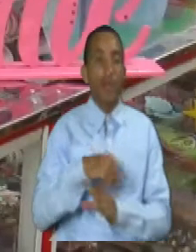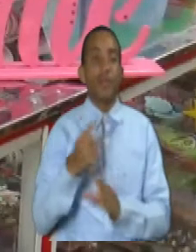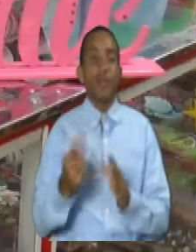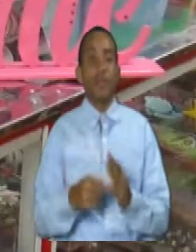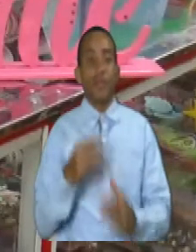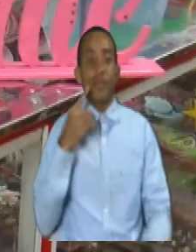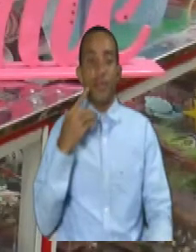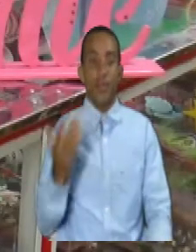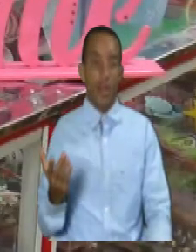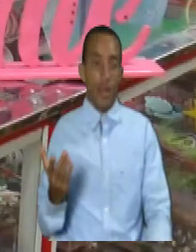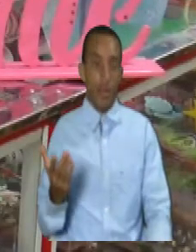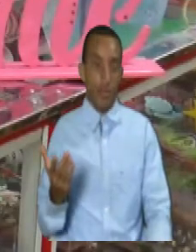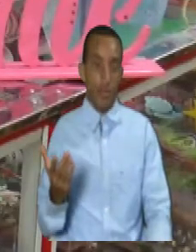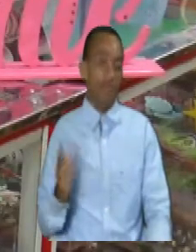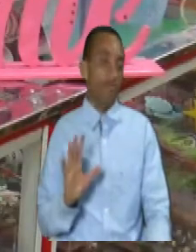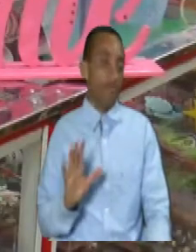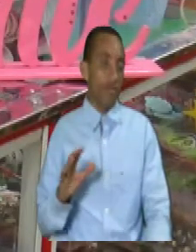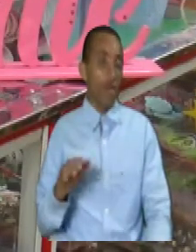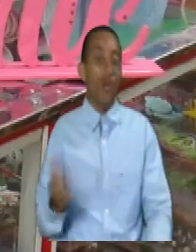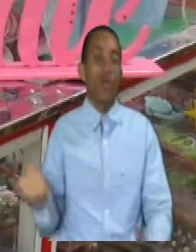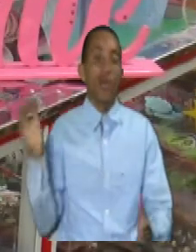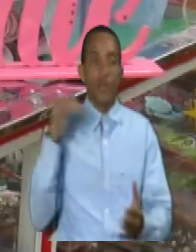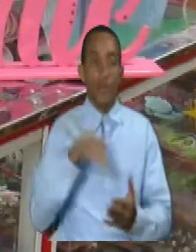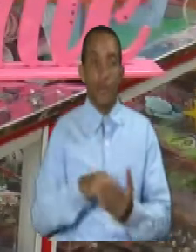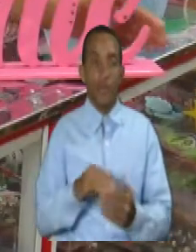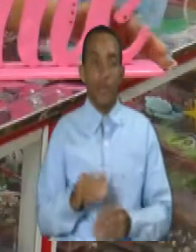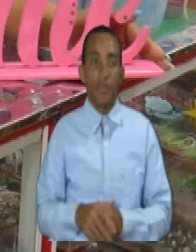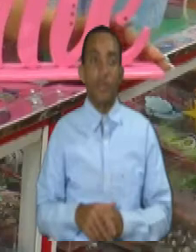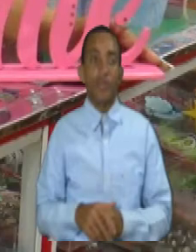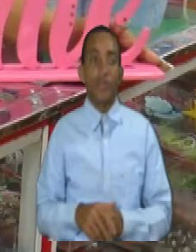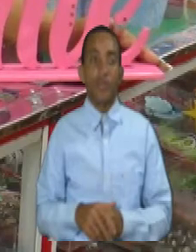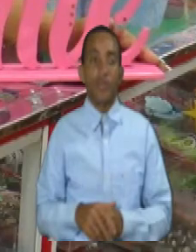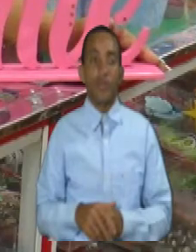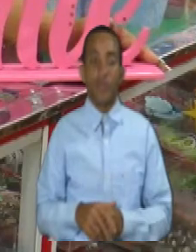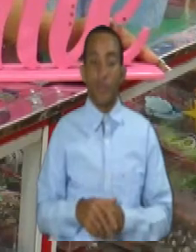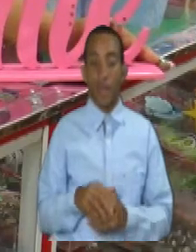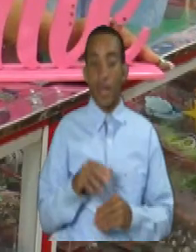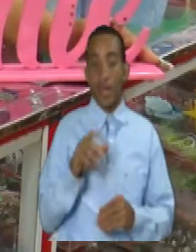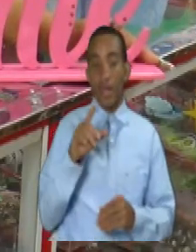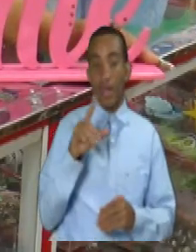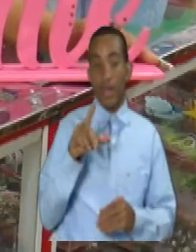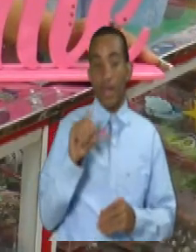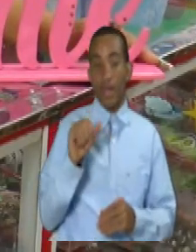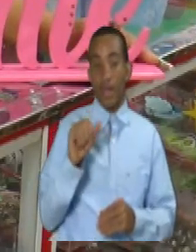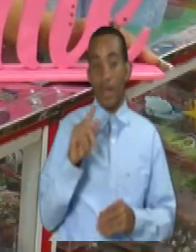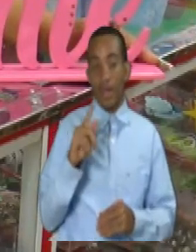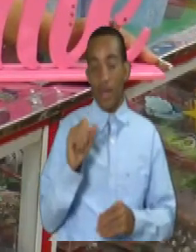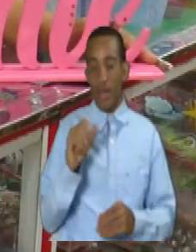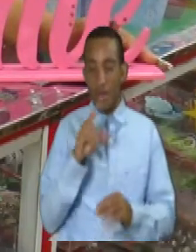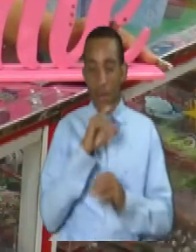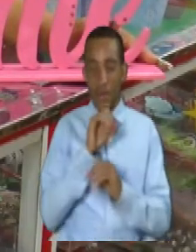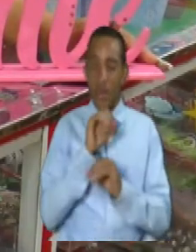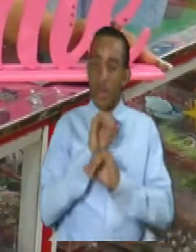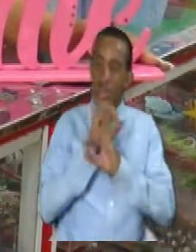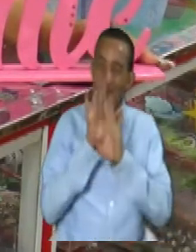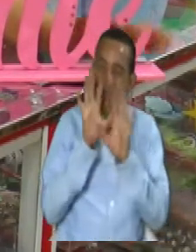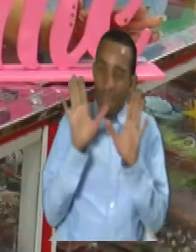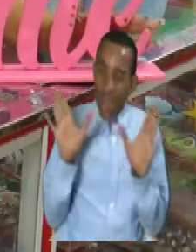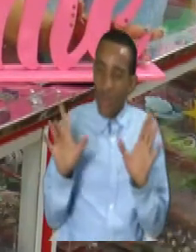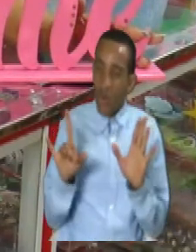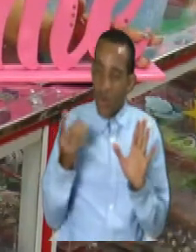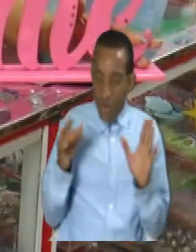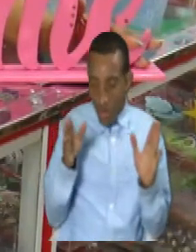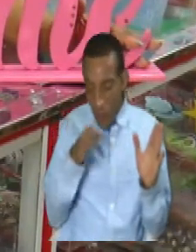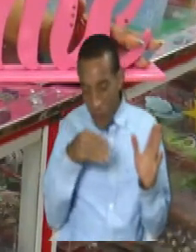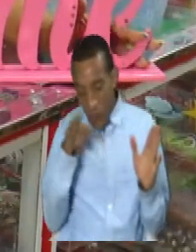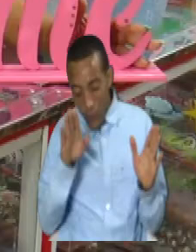de esto, nuevamente le pasamos la laca para que nos selle y nos proteja de cualquier del mugre o del polvo,